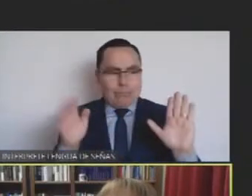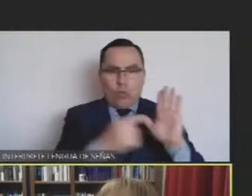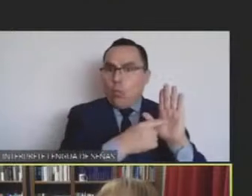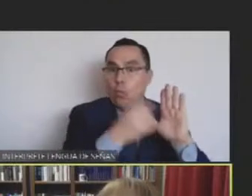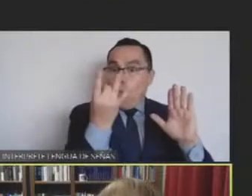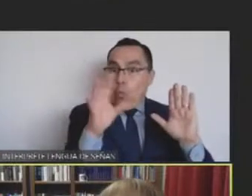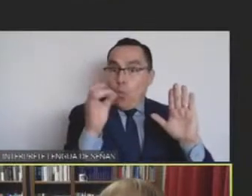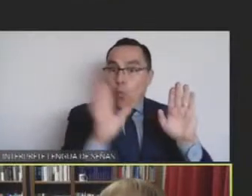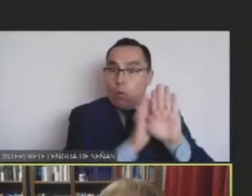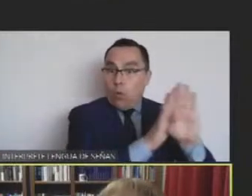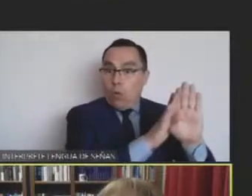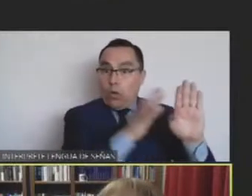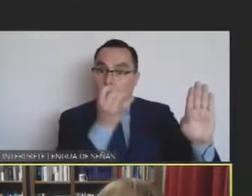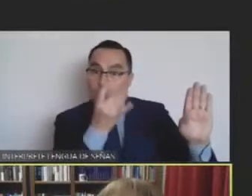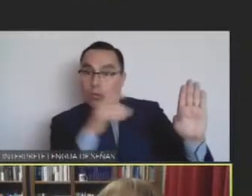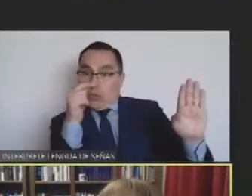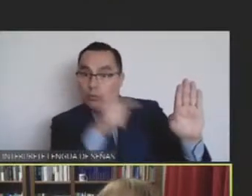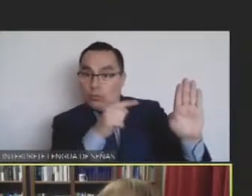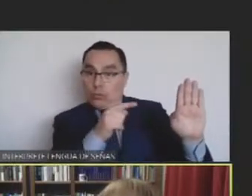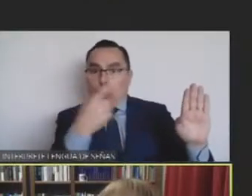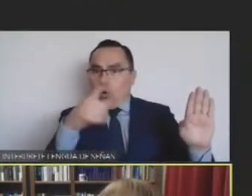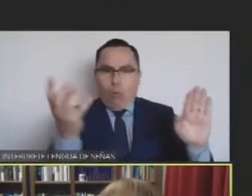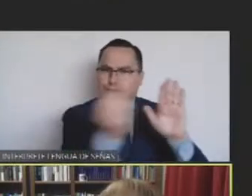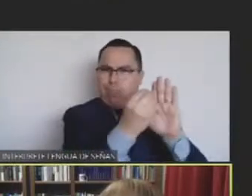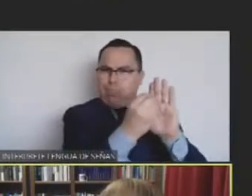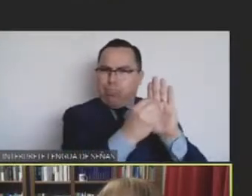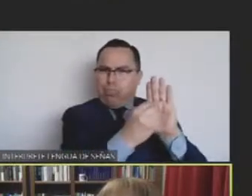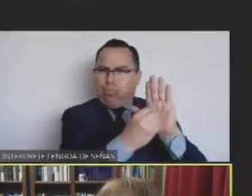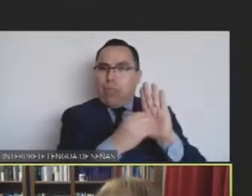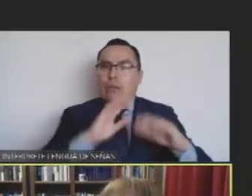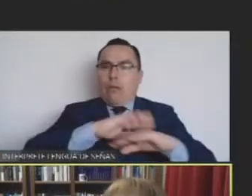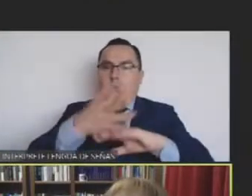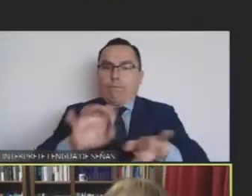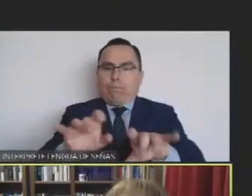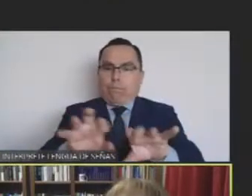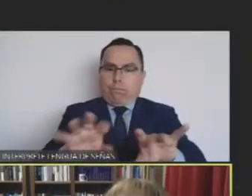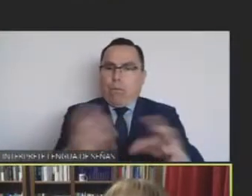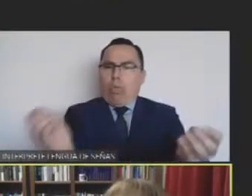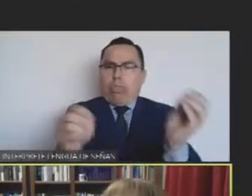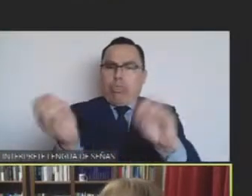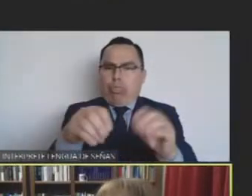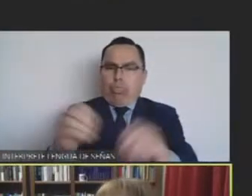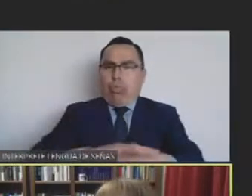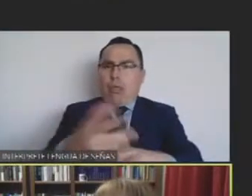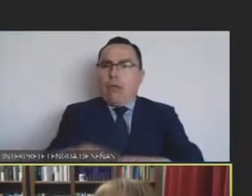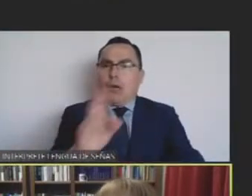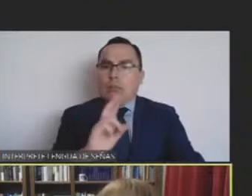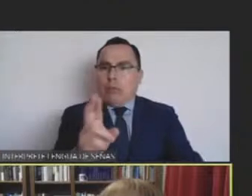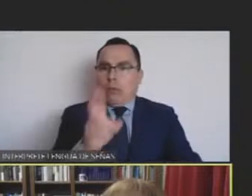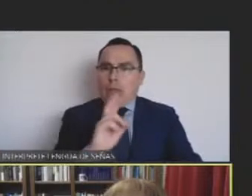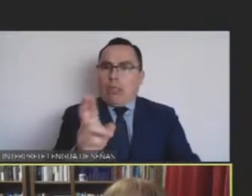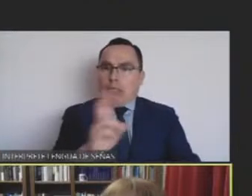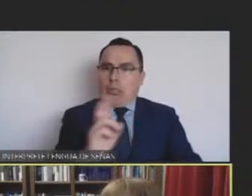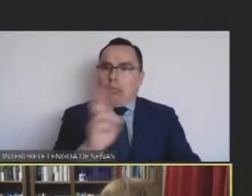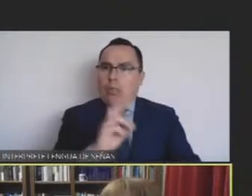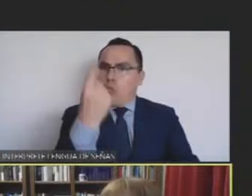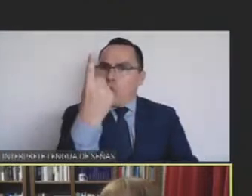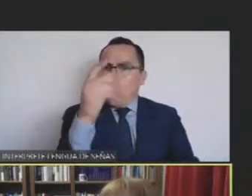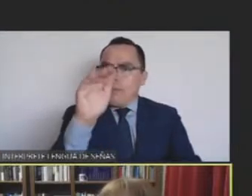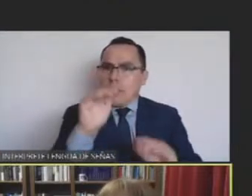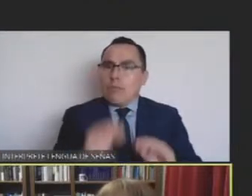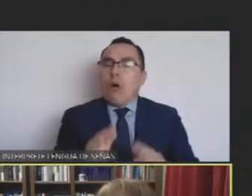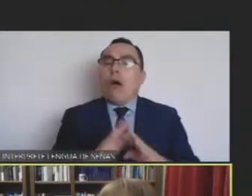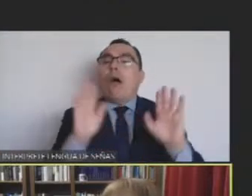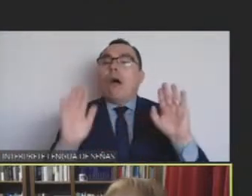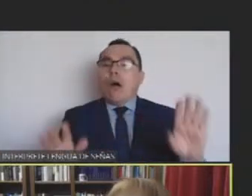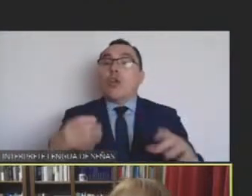casos como si se tratara de meter todos los elementos a una computadora y diera siempre un mismo resultado, como a veces se ha pretendido. Hay quienes dicen